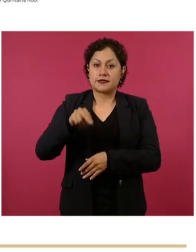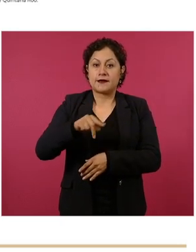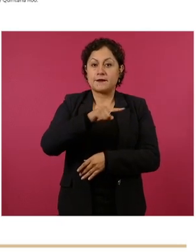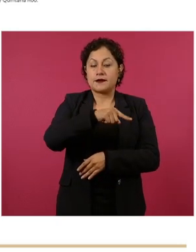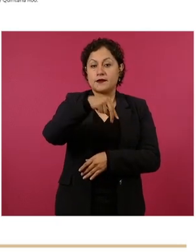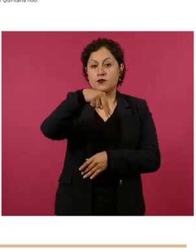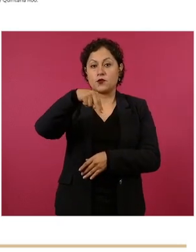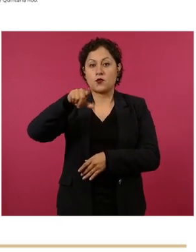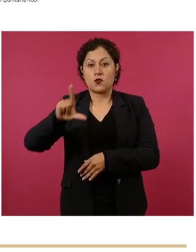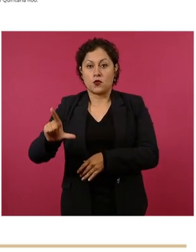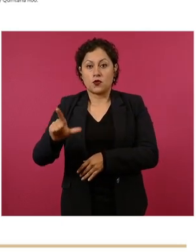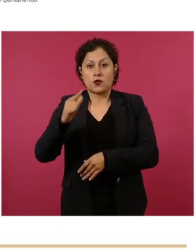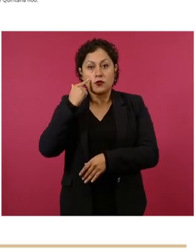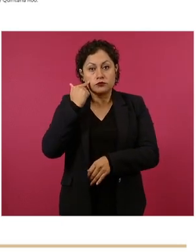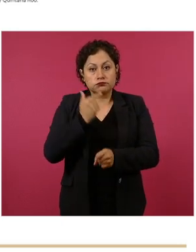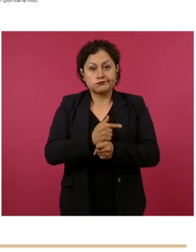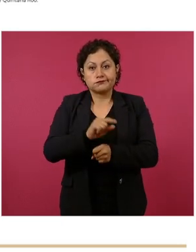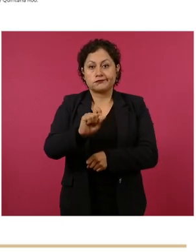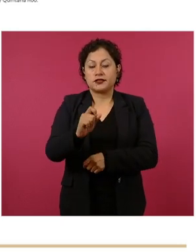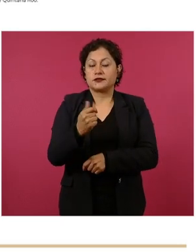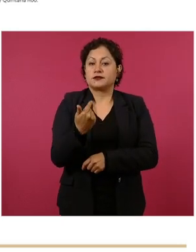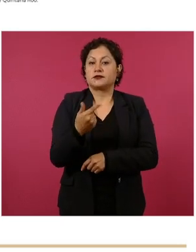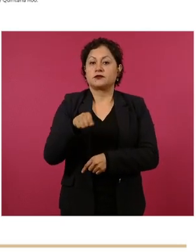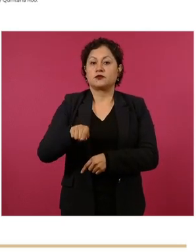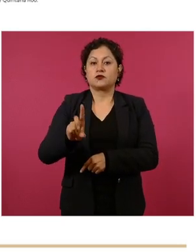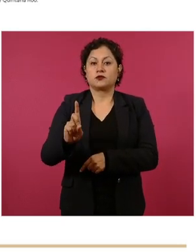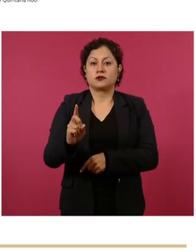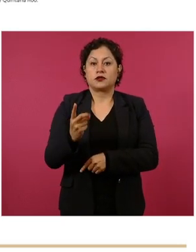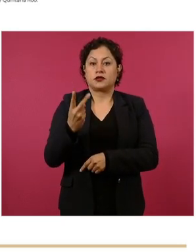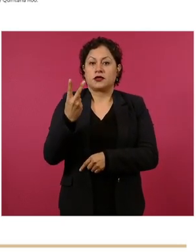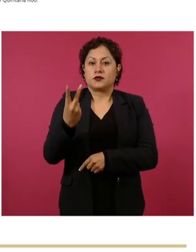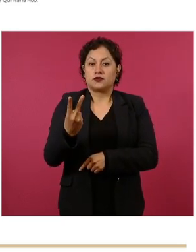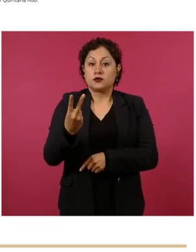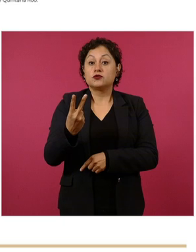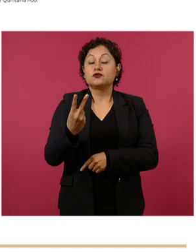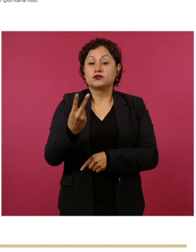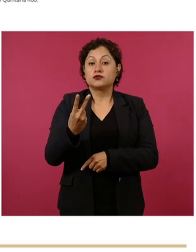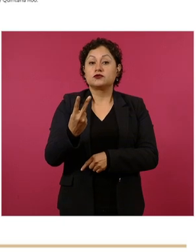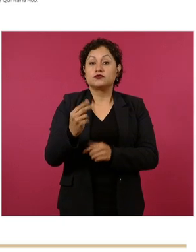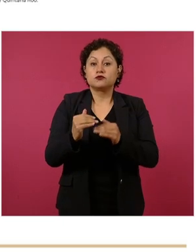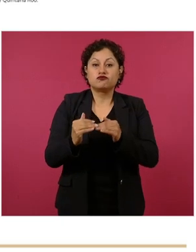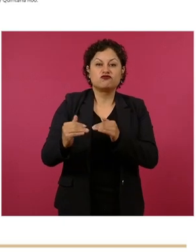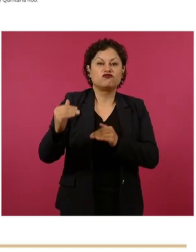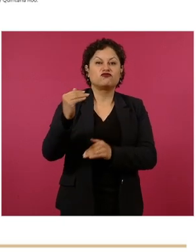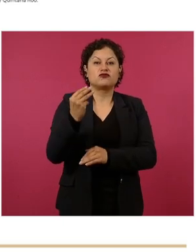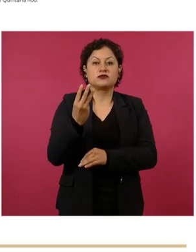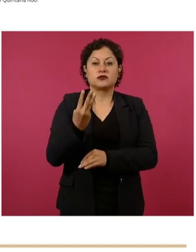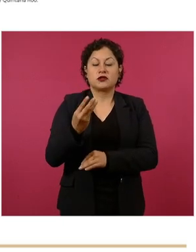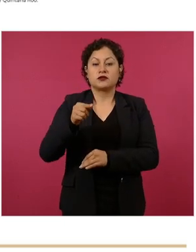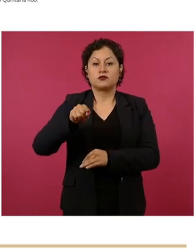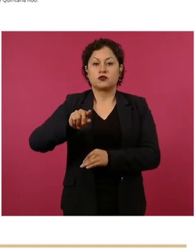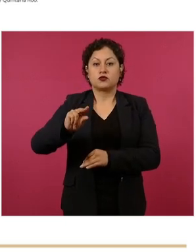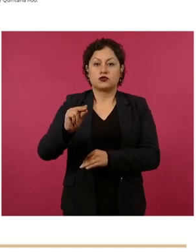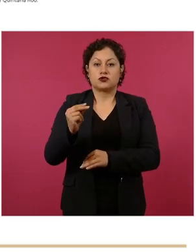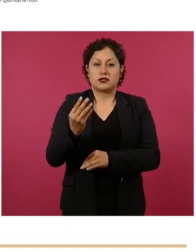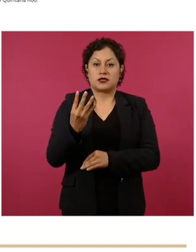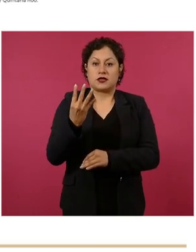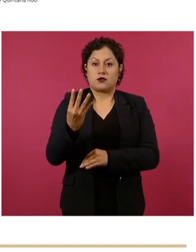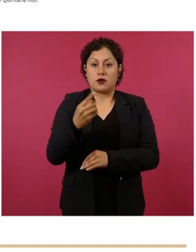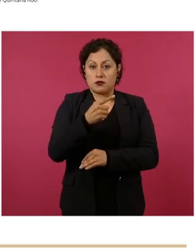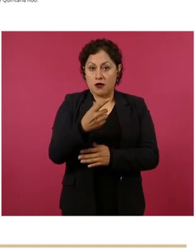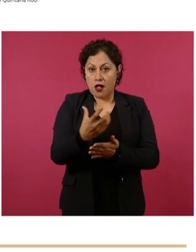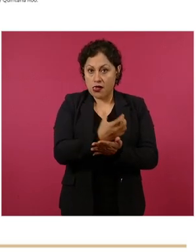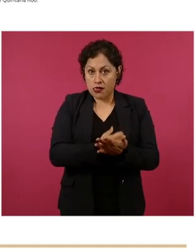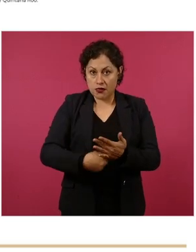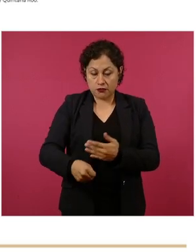León, a 27 pesos con 32 centavos, 3.84 pesos de indicador de ganancia. Pero